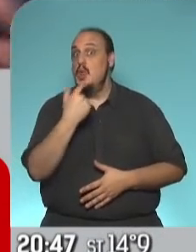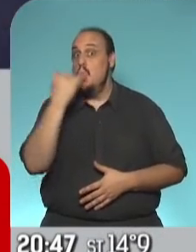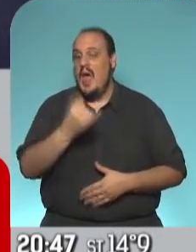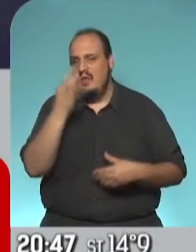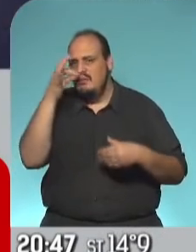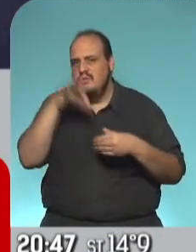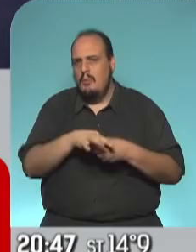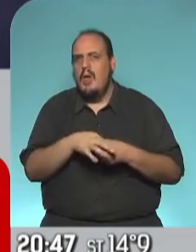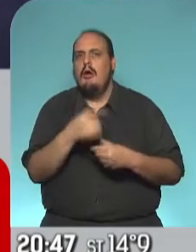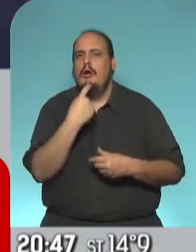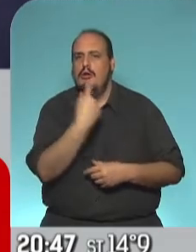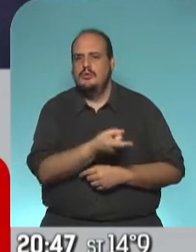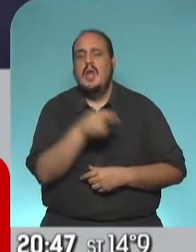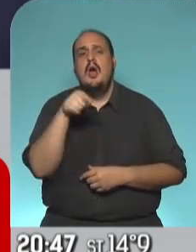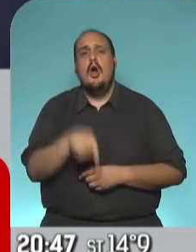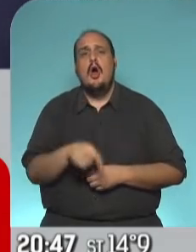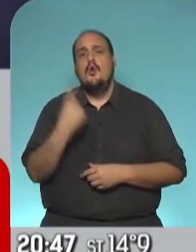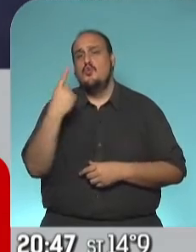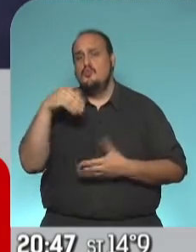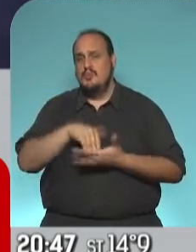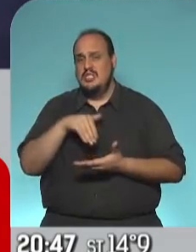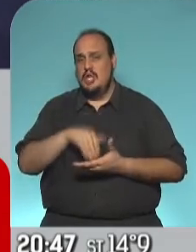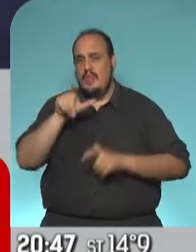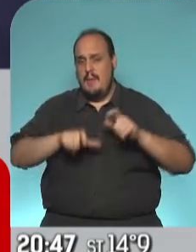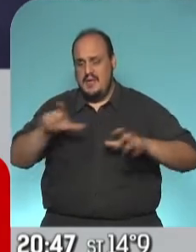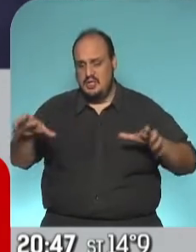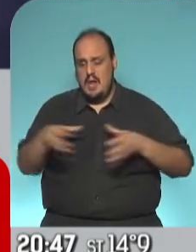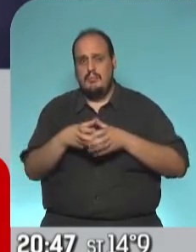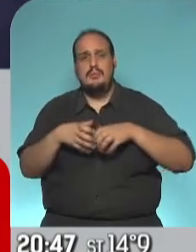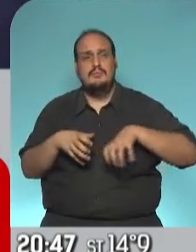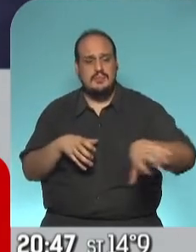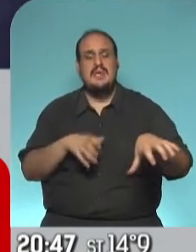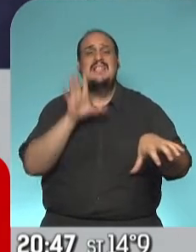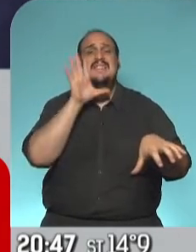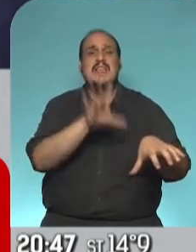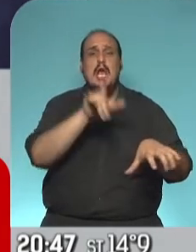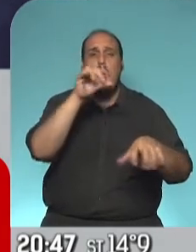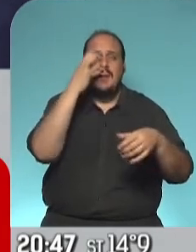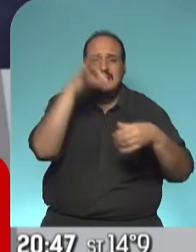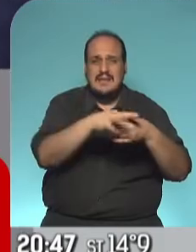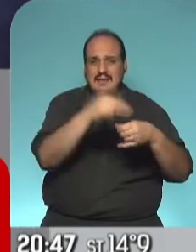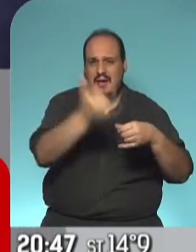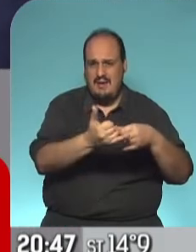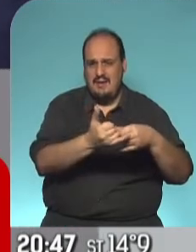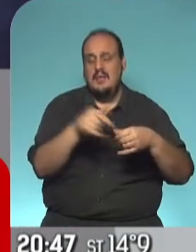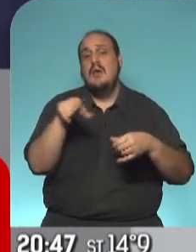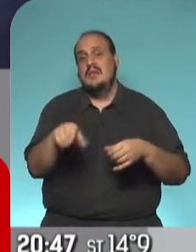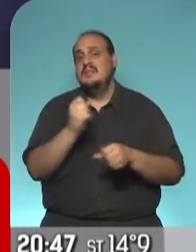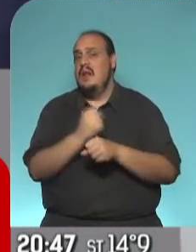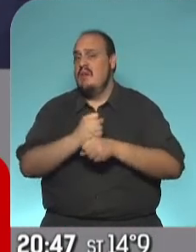disposición, hoy tenemos más de 5.000 test por millón de habitantes realizados en la Argentina y queremos seguir así trabajando con